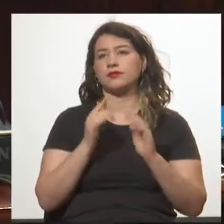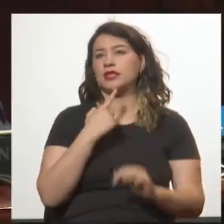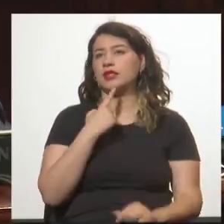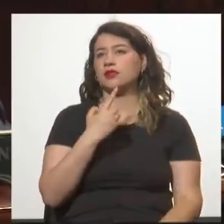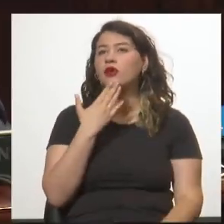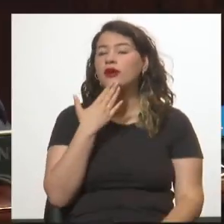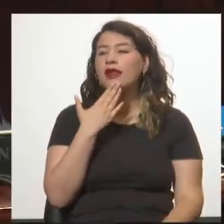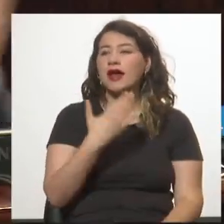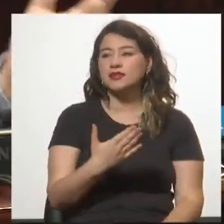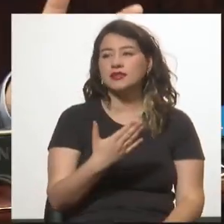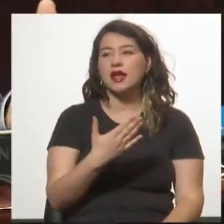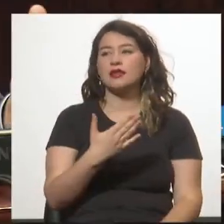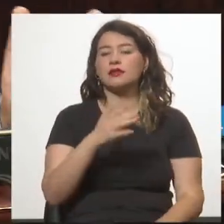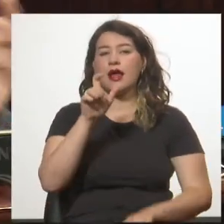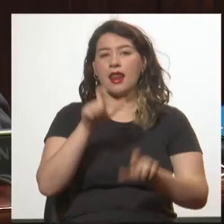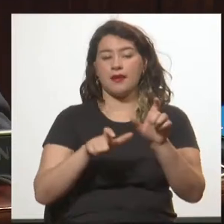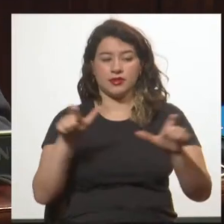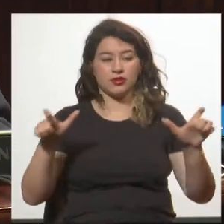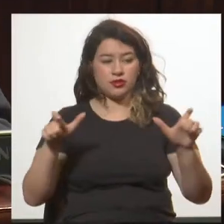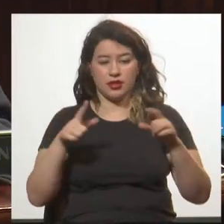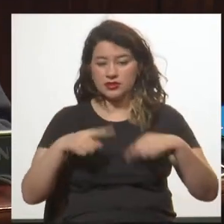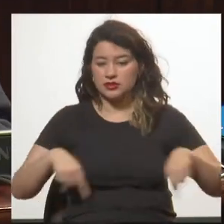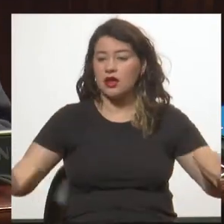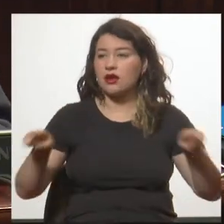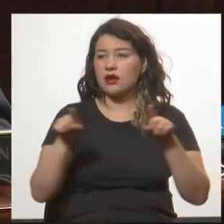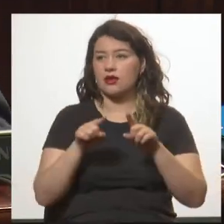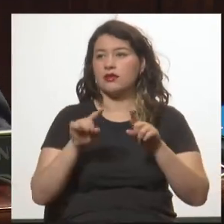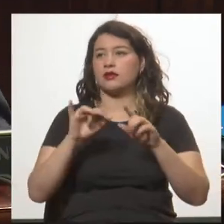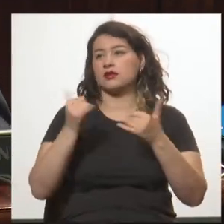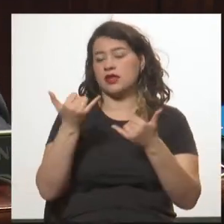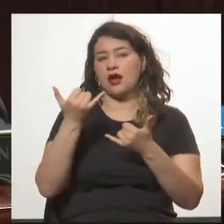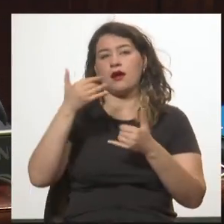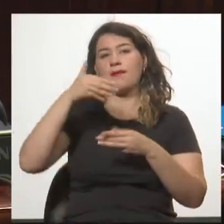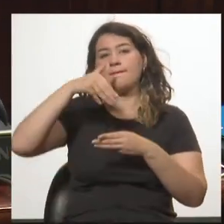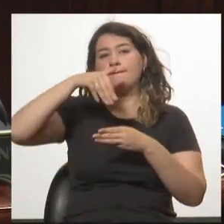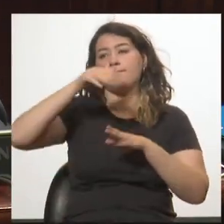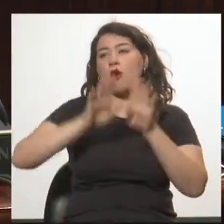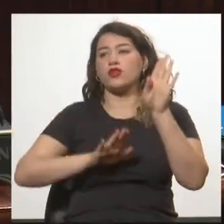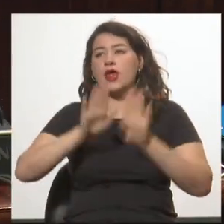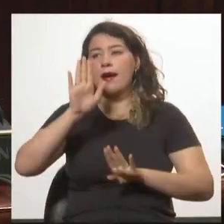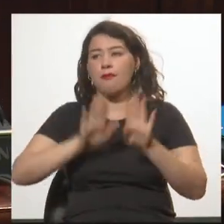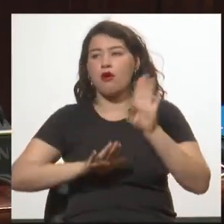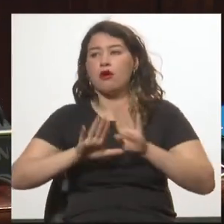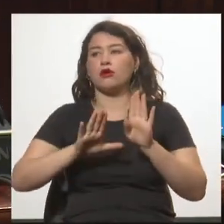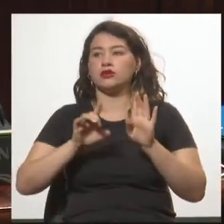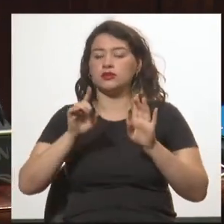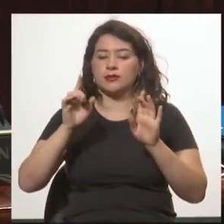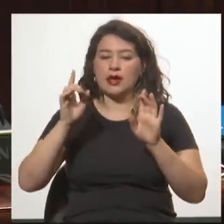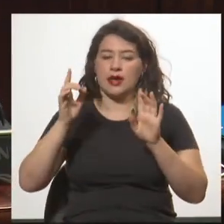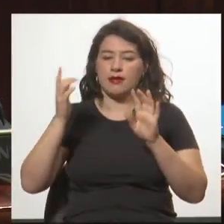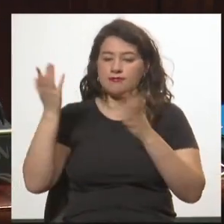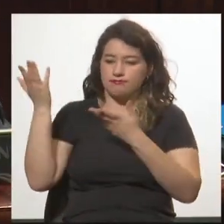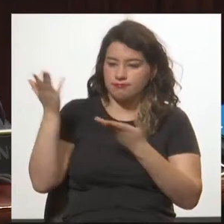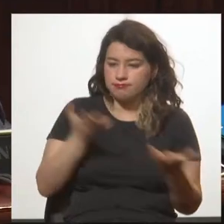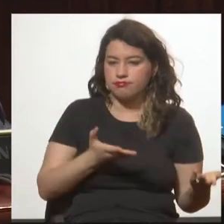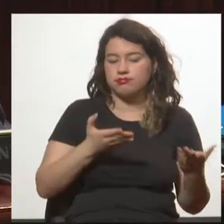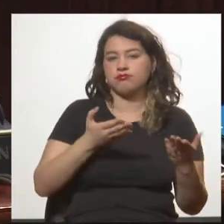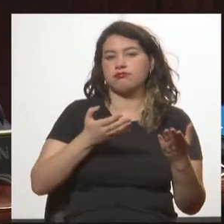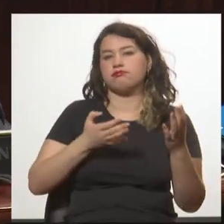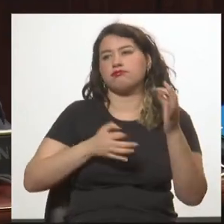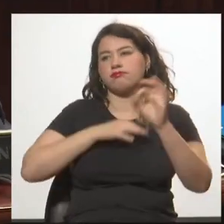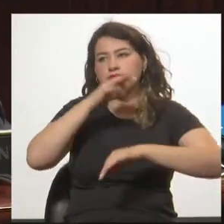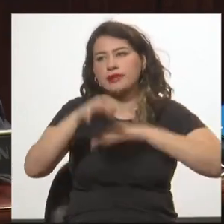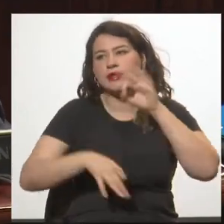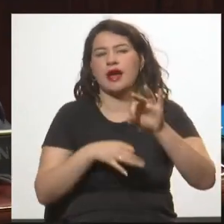a quienes están en sala que son quienes han votado la comparecencia a los efectos de dar